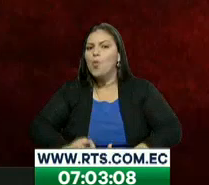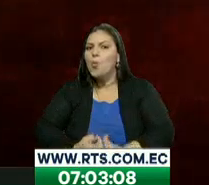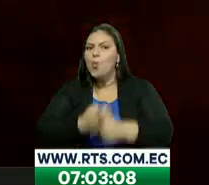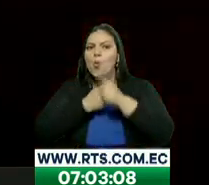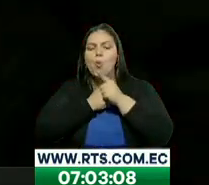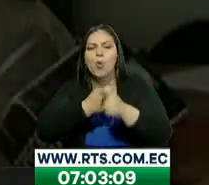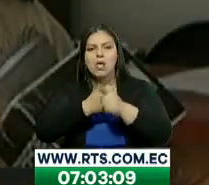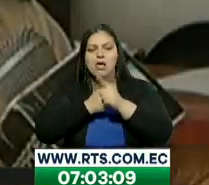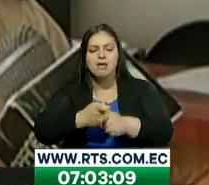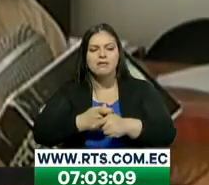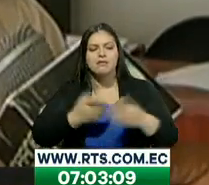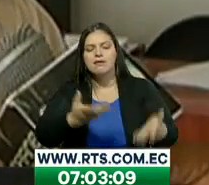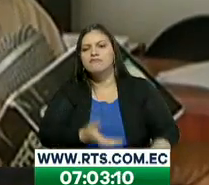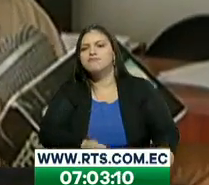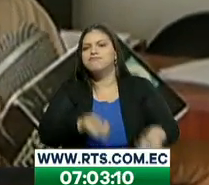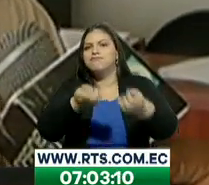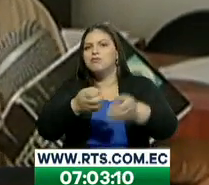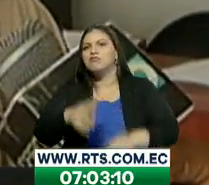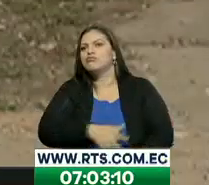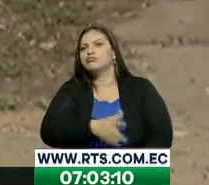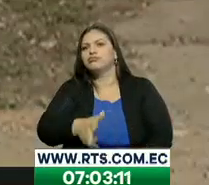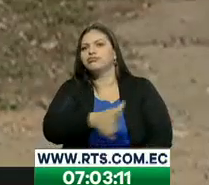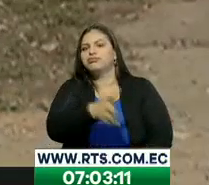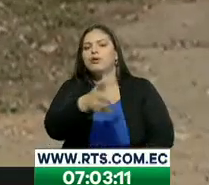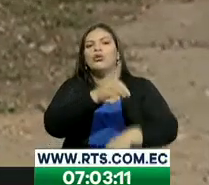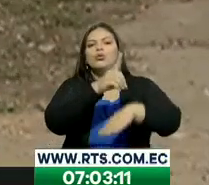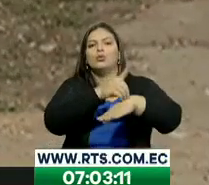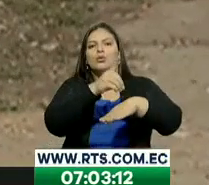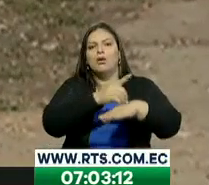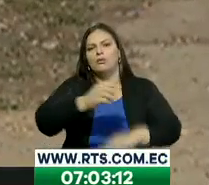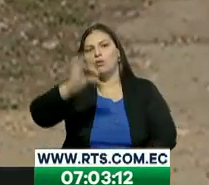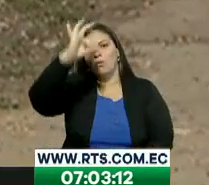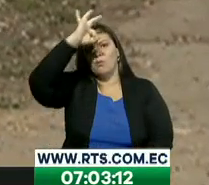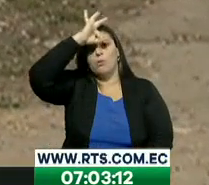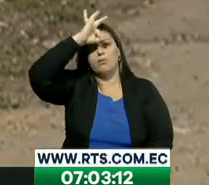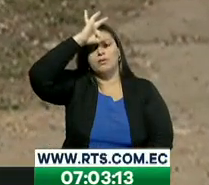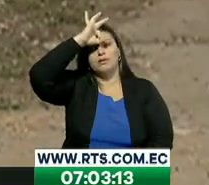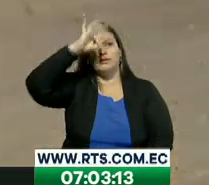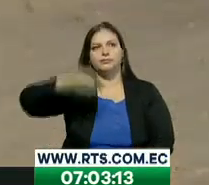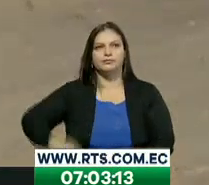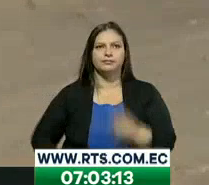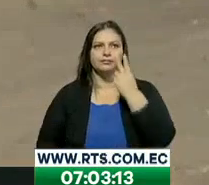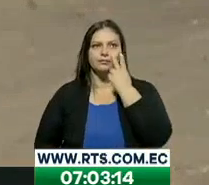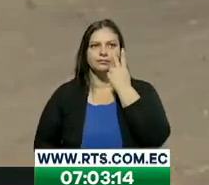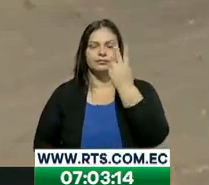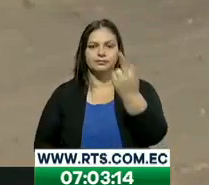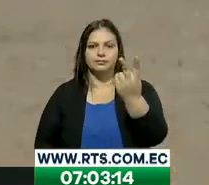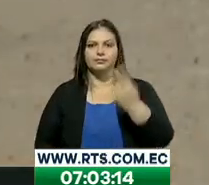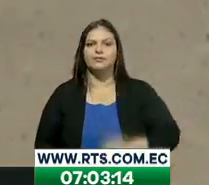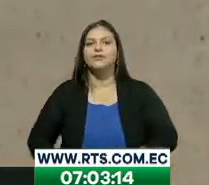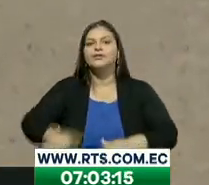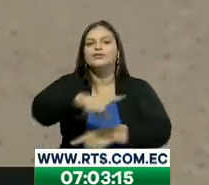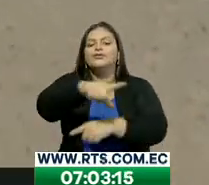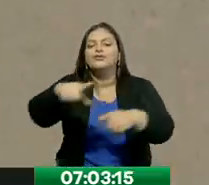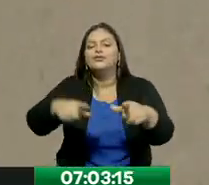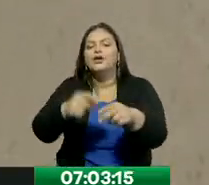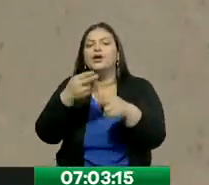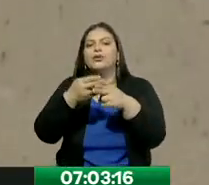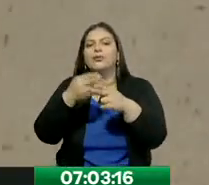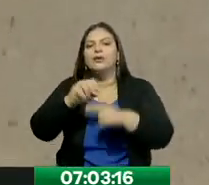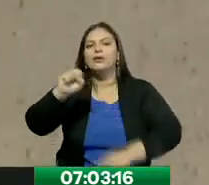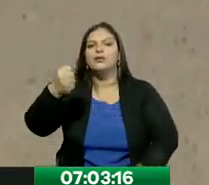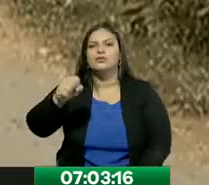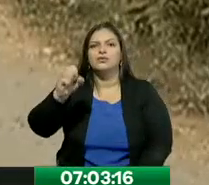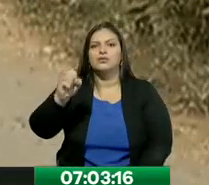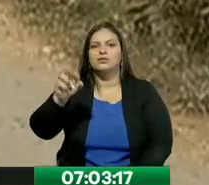le trasladamos hasta el hospital más cercano, Hospital Daule. Todo ocurrió en esa vivienda del sector conocido como La Soraya, en el recinto Pueblo Nuevo del